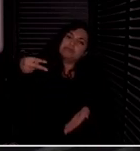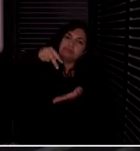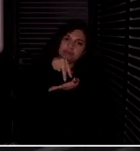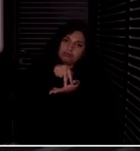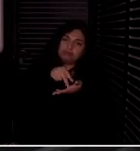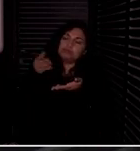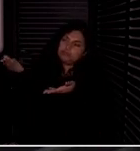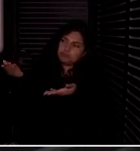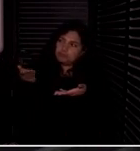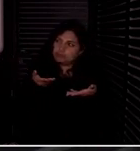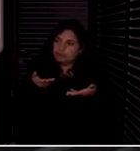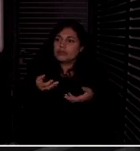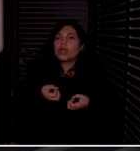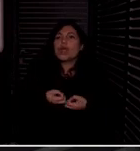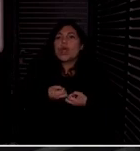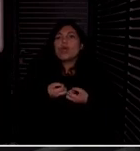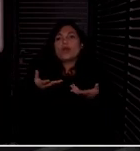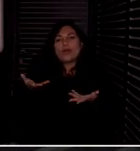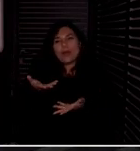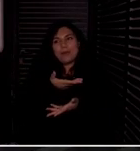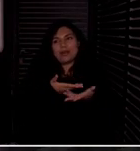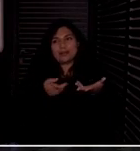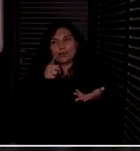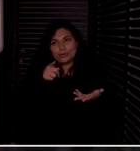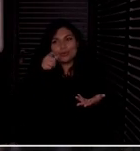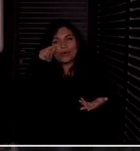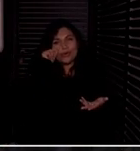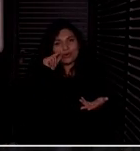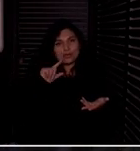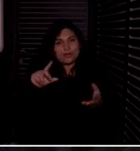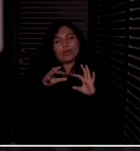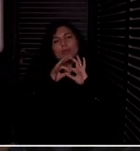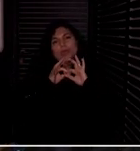conocimientos. Muchas gracias. Un aplauso, por favor.